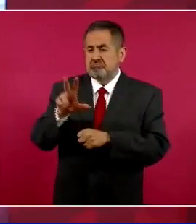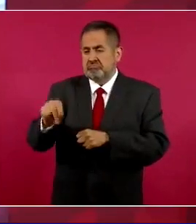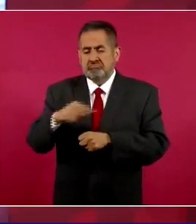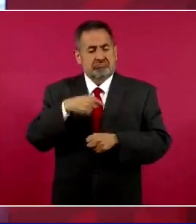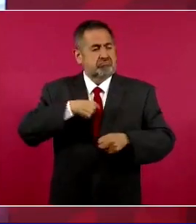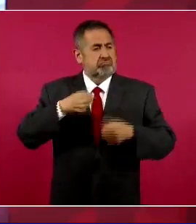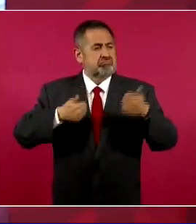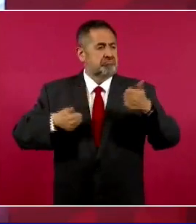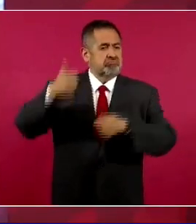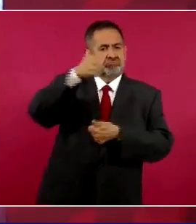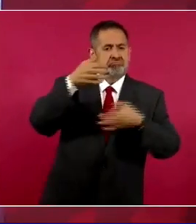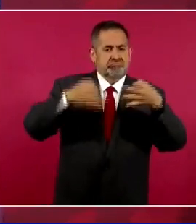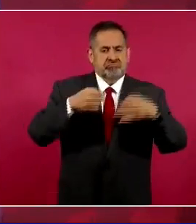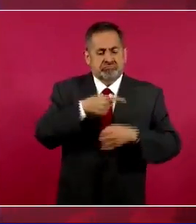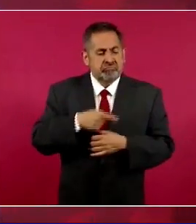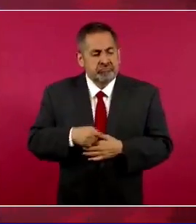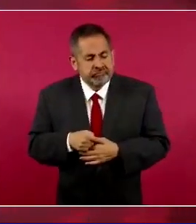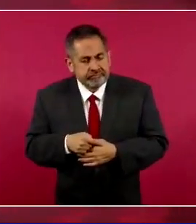Tribunal